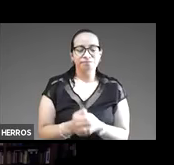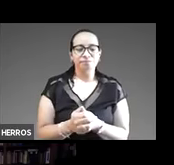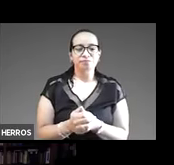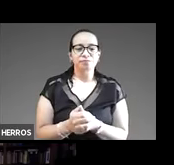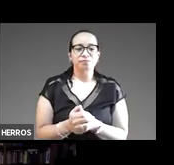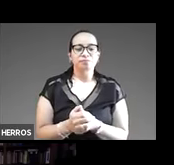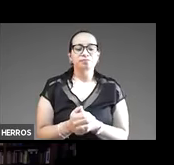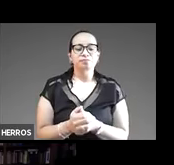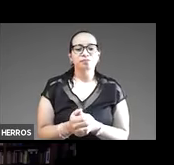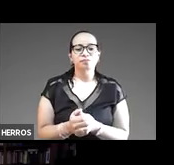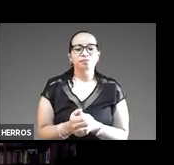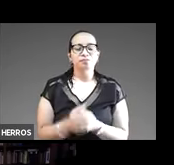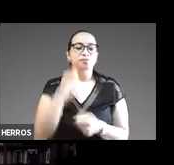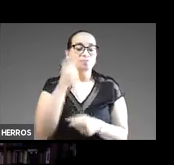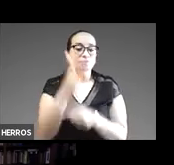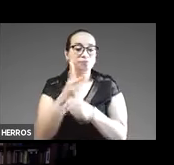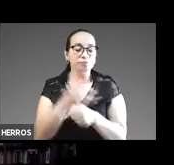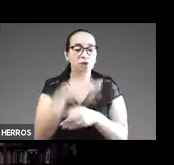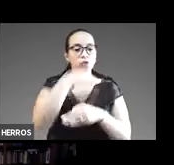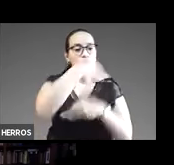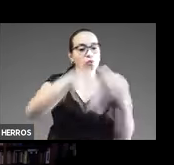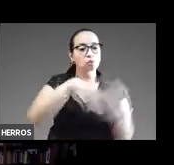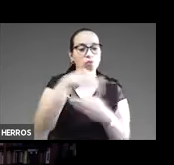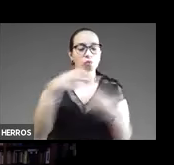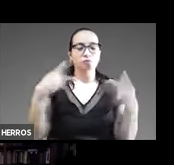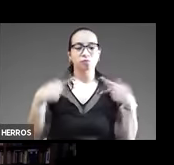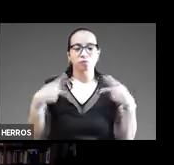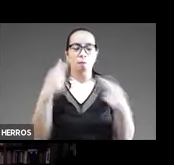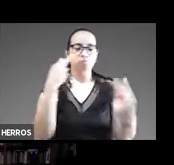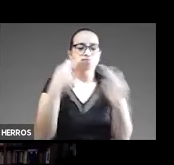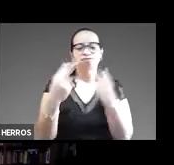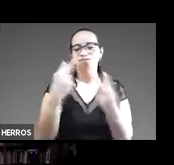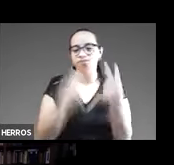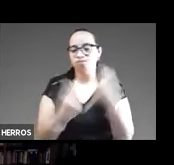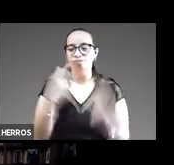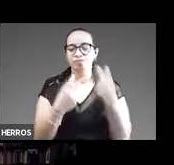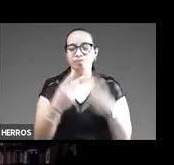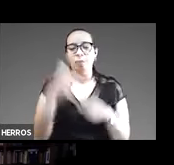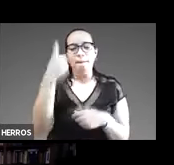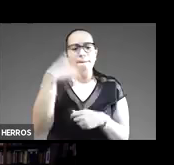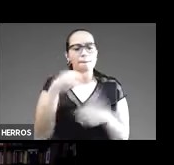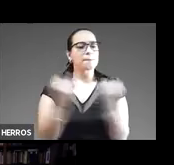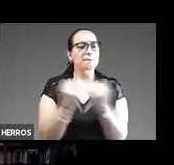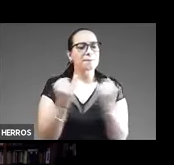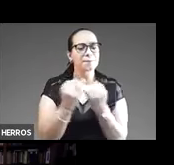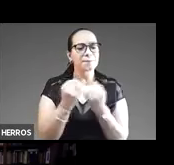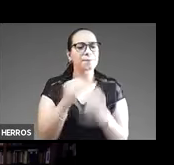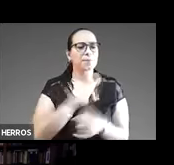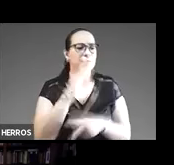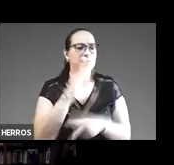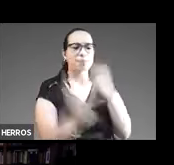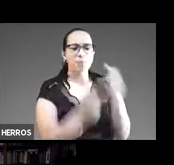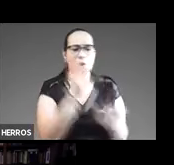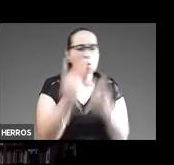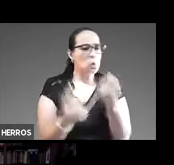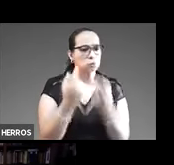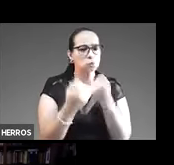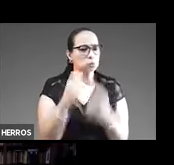presentando, invitaremos a todas, todos y todos los que nos están viendo a que también formulen una serie de